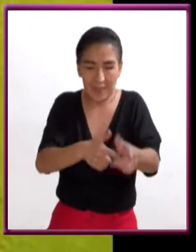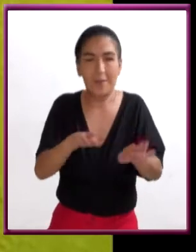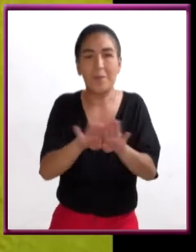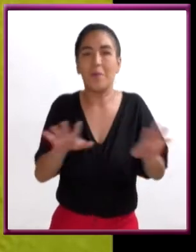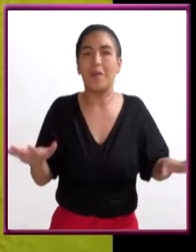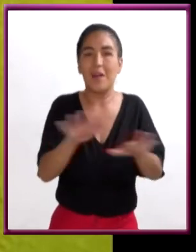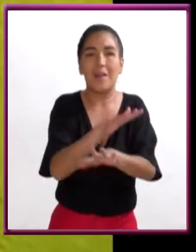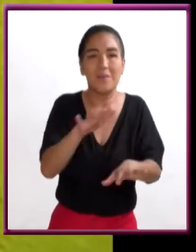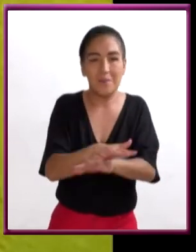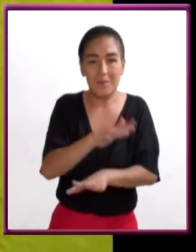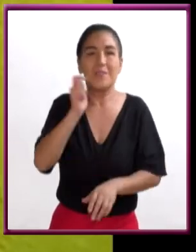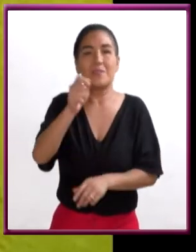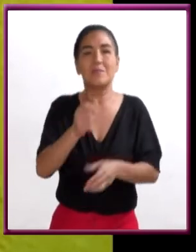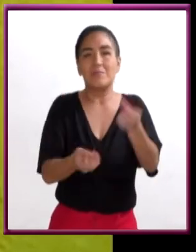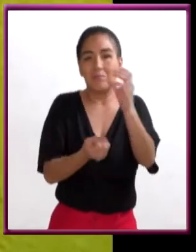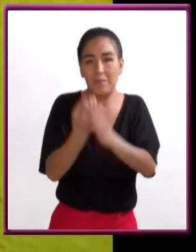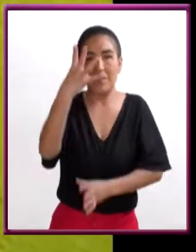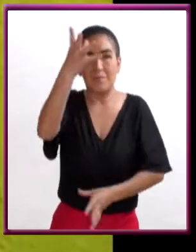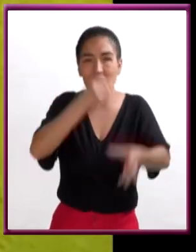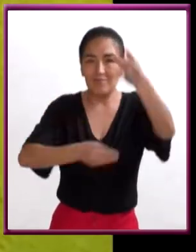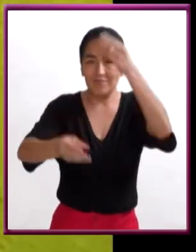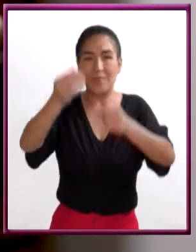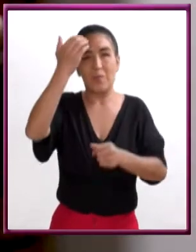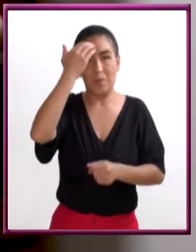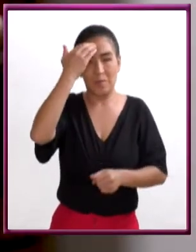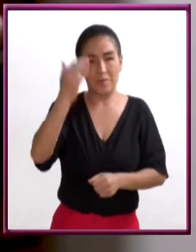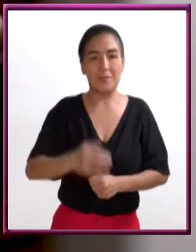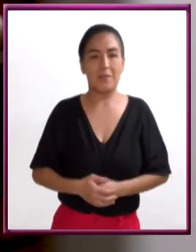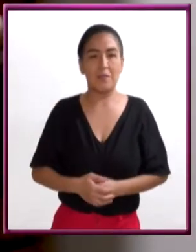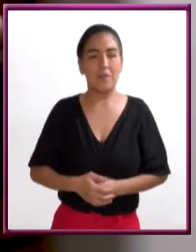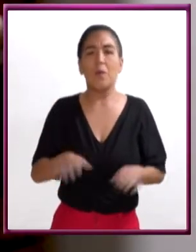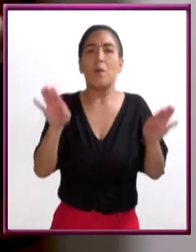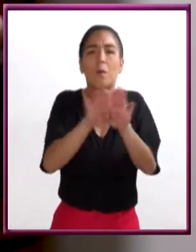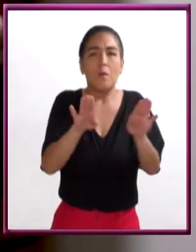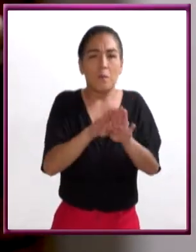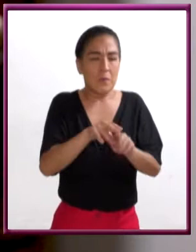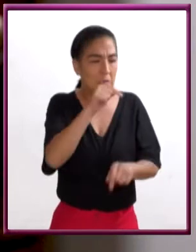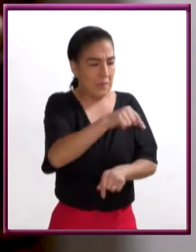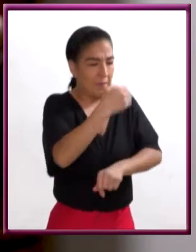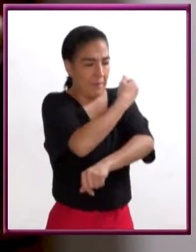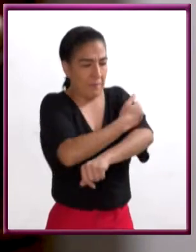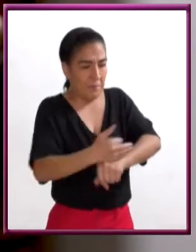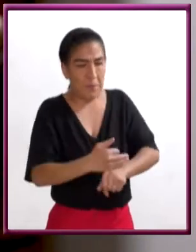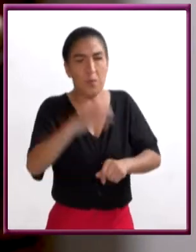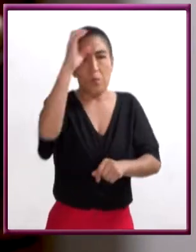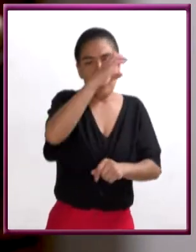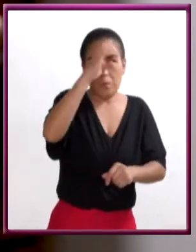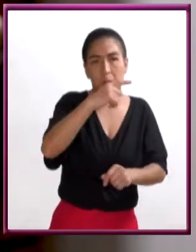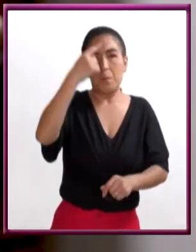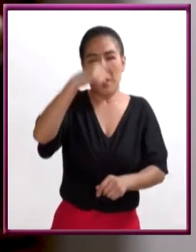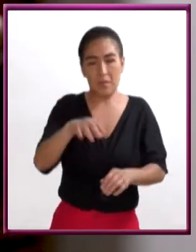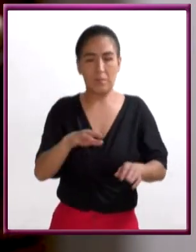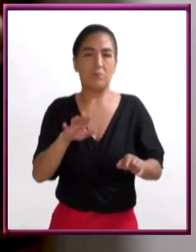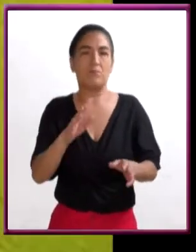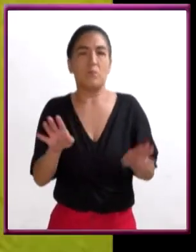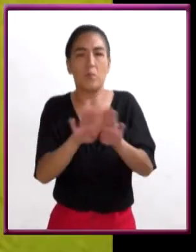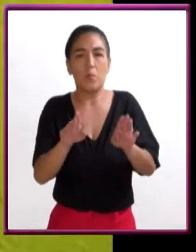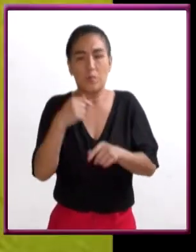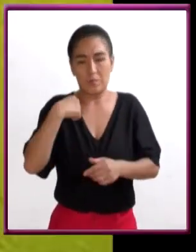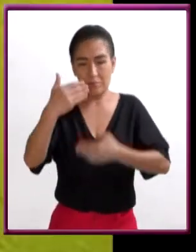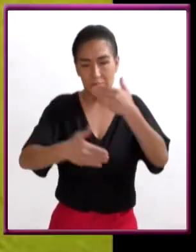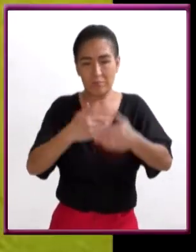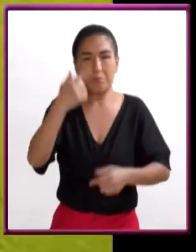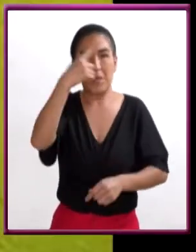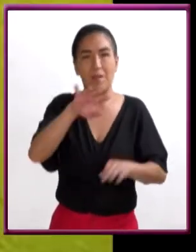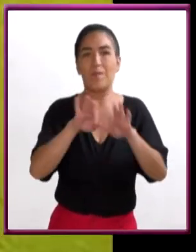transformación conforme adquirimos nuevos conocimientos. ¿Y cómo juegan la familia y la cultura en la forma en la que nos relacionamos? Pues tienen